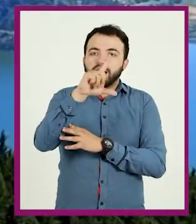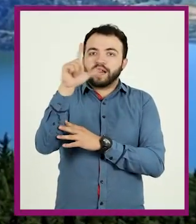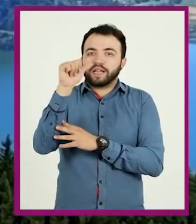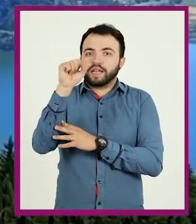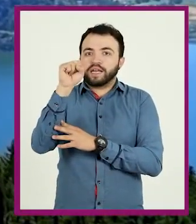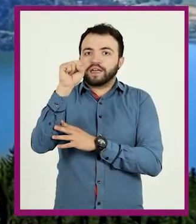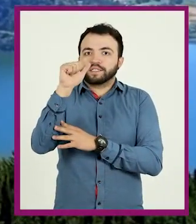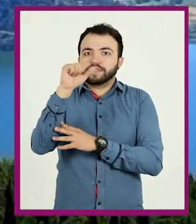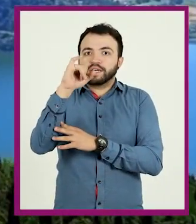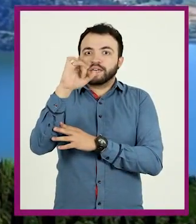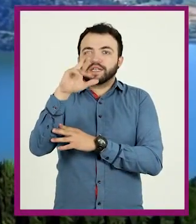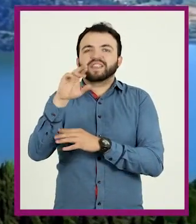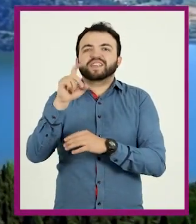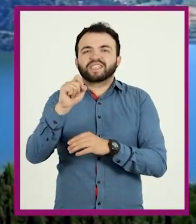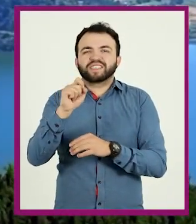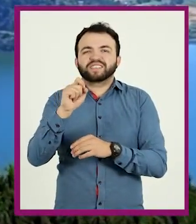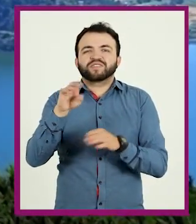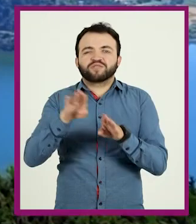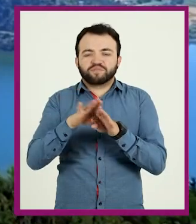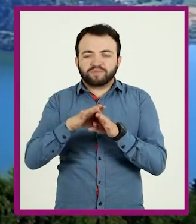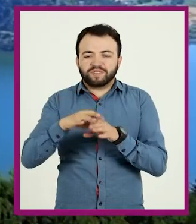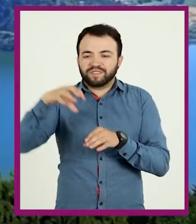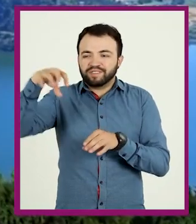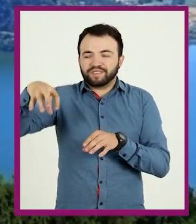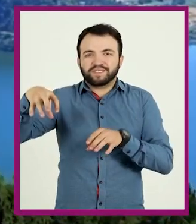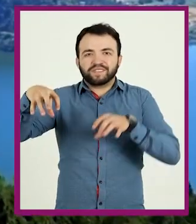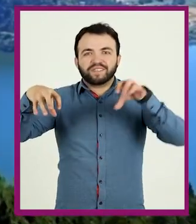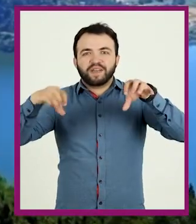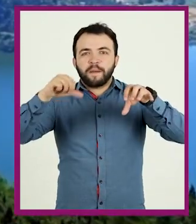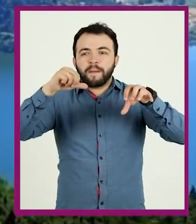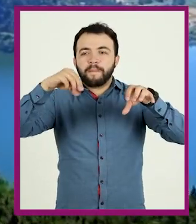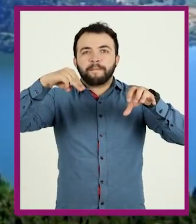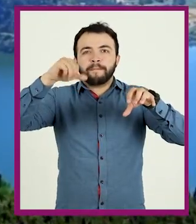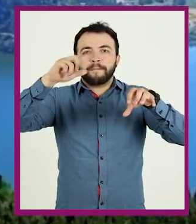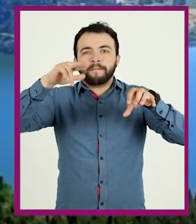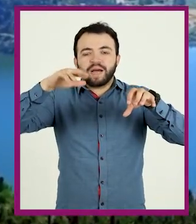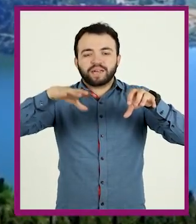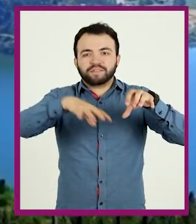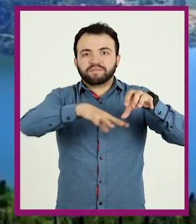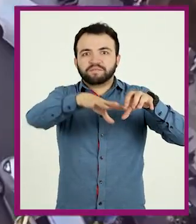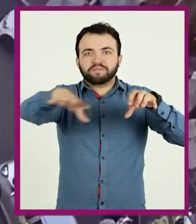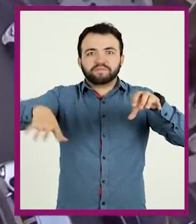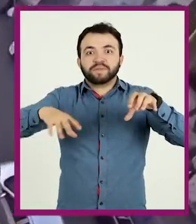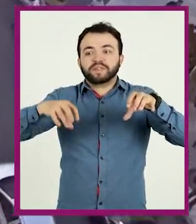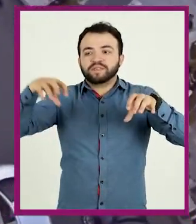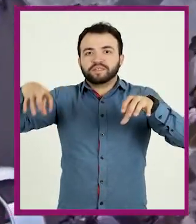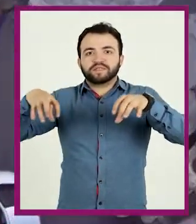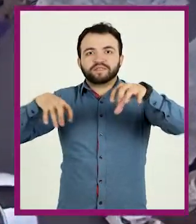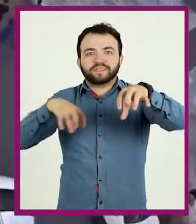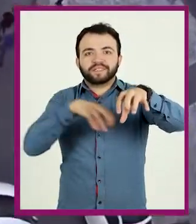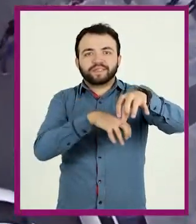islas, en alusión a los islotes que se encuentran muy cerca de la costa.